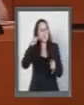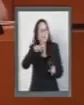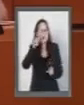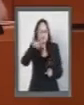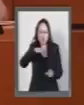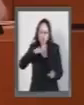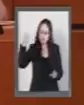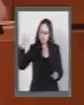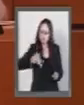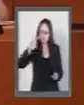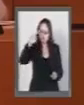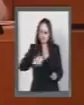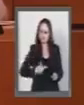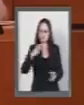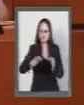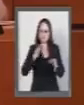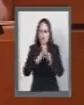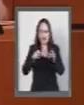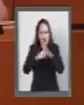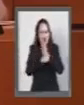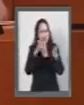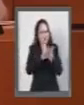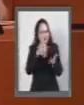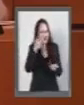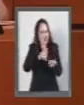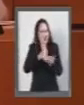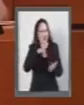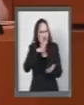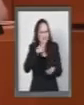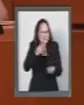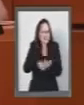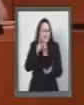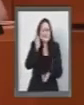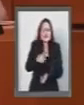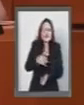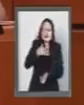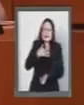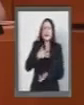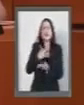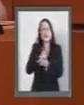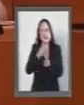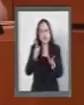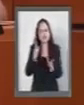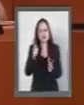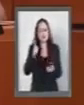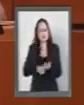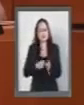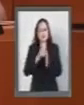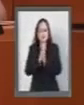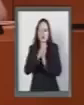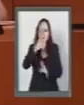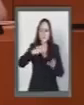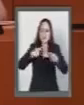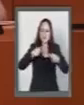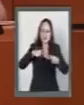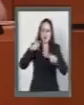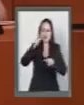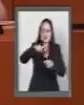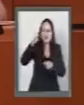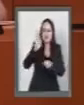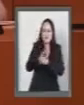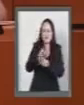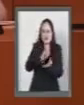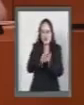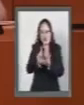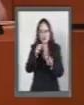dignidad y el decoro. Y se sienten más libres que nunca. Exigimos la liberación de luchadores sociales. De líderes